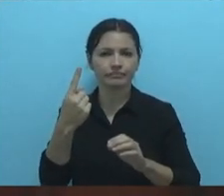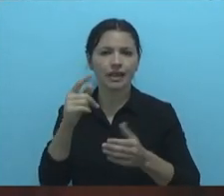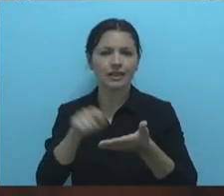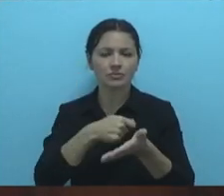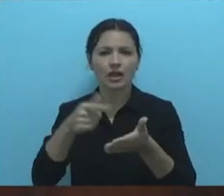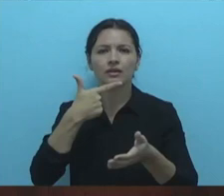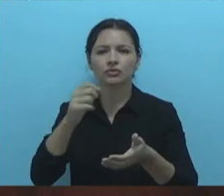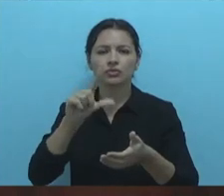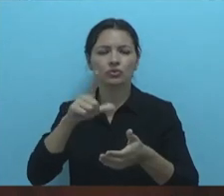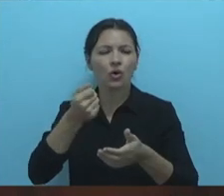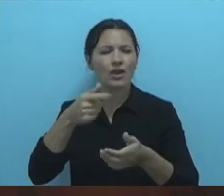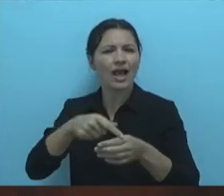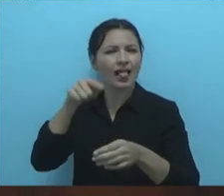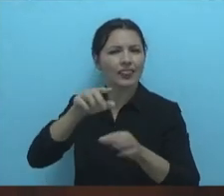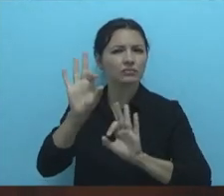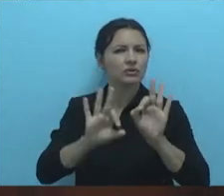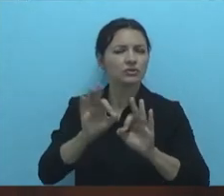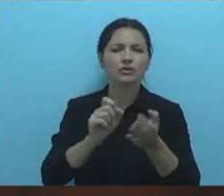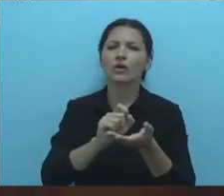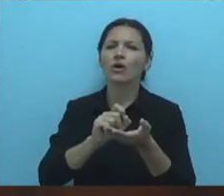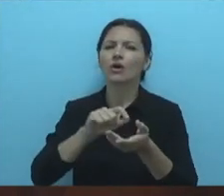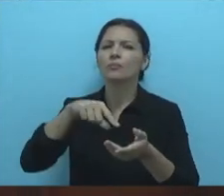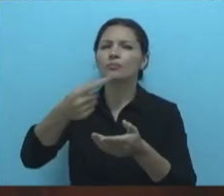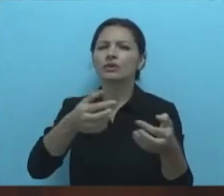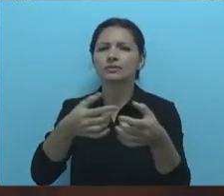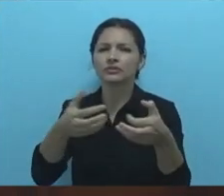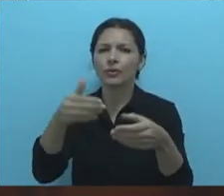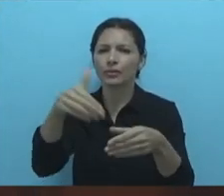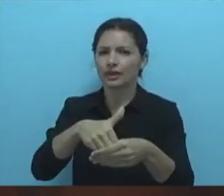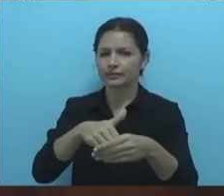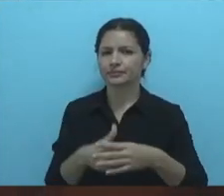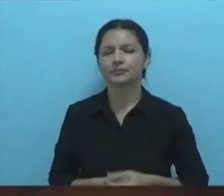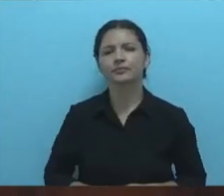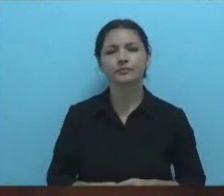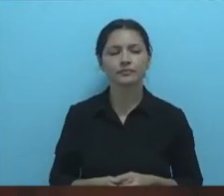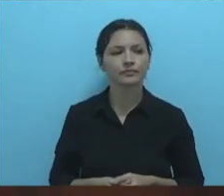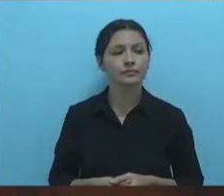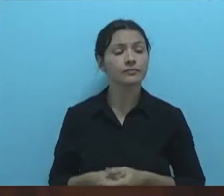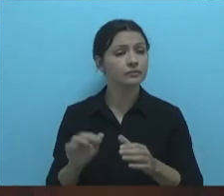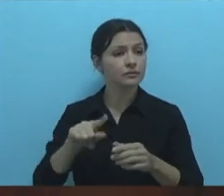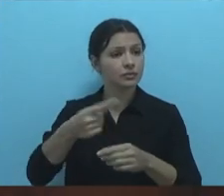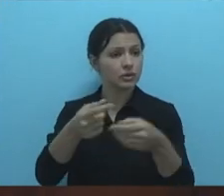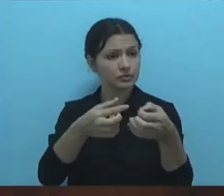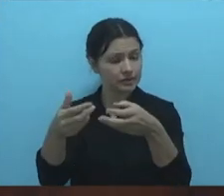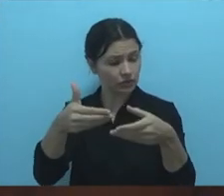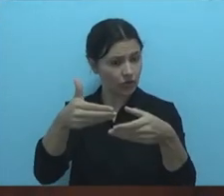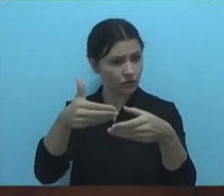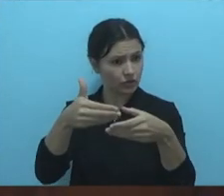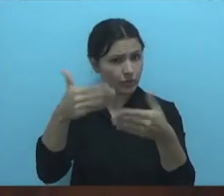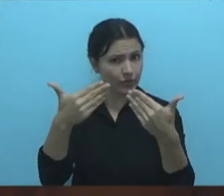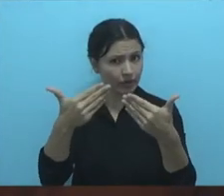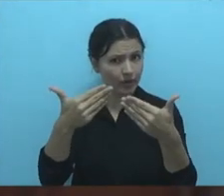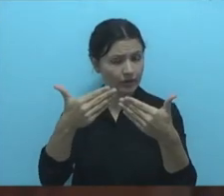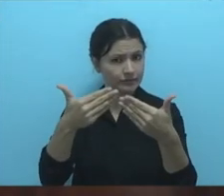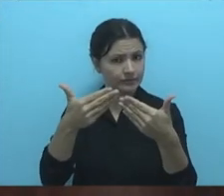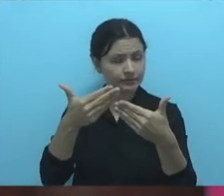diputada sola y se pidió en labor parlamentaria preferencia para una sesión a consideración periodo de preferencia para